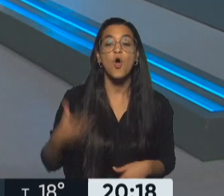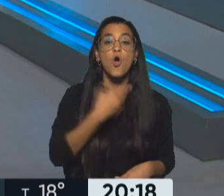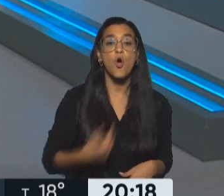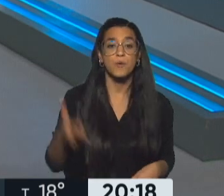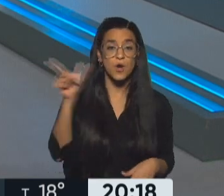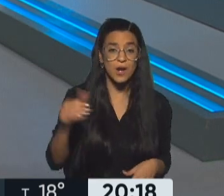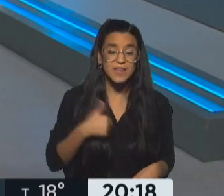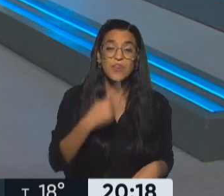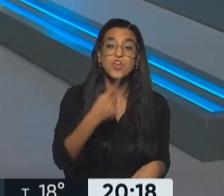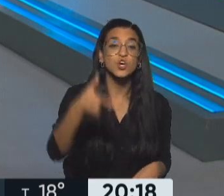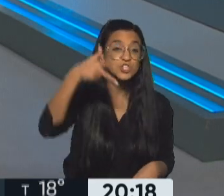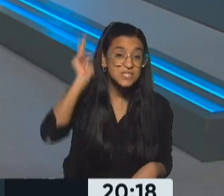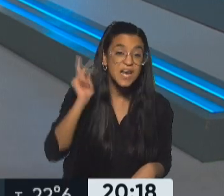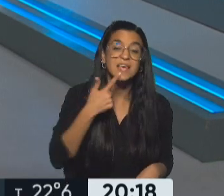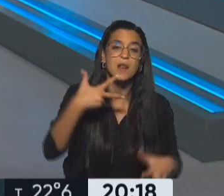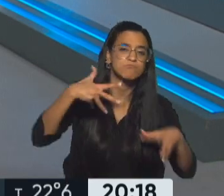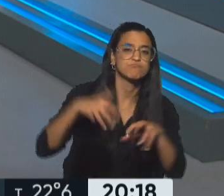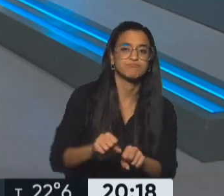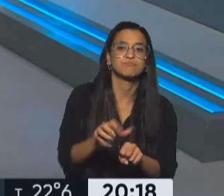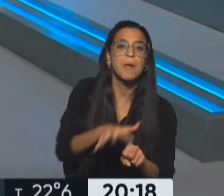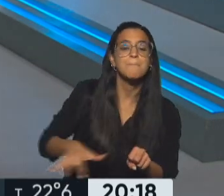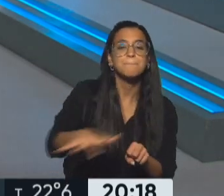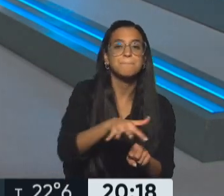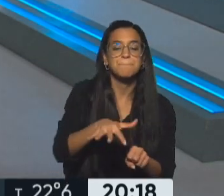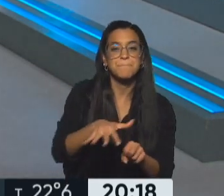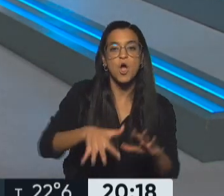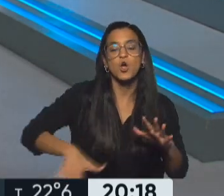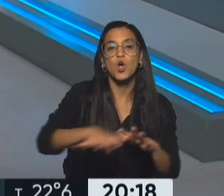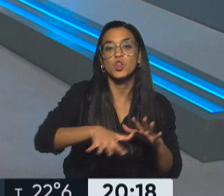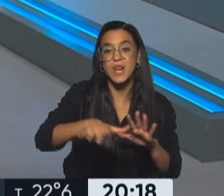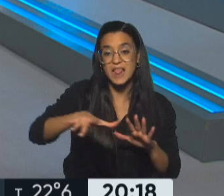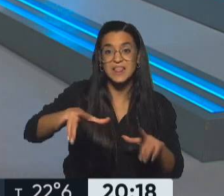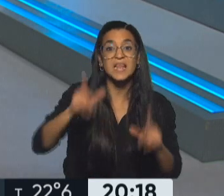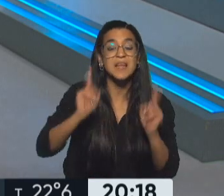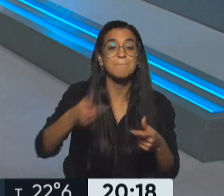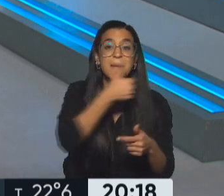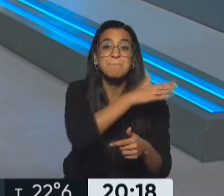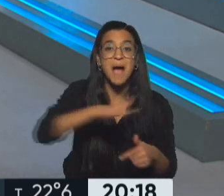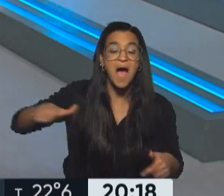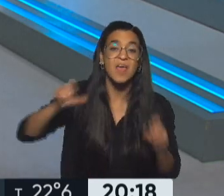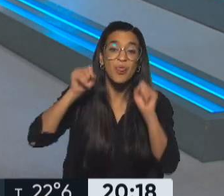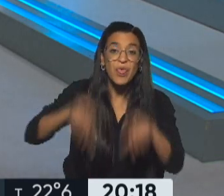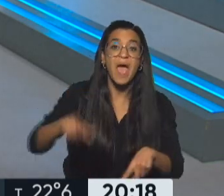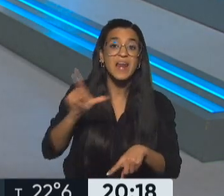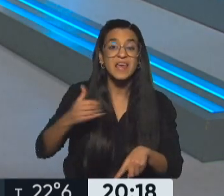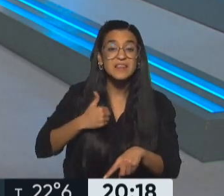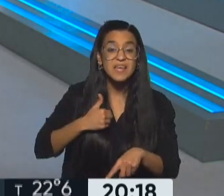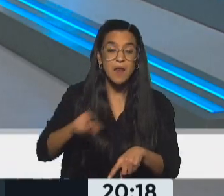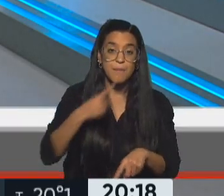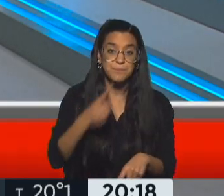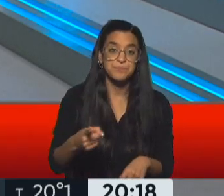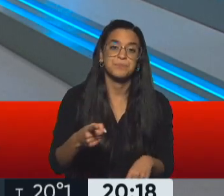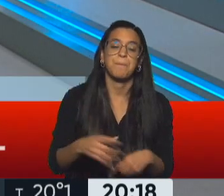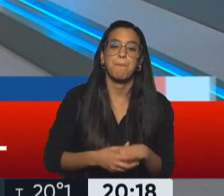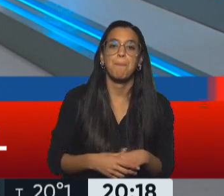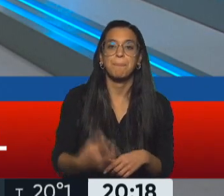Argentino indicó que Chile quiere apropiarse de una parte de la plataforma continental y de los fondos marítimos y oceánicos de la Argentina. Fue